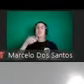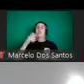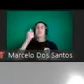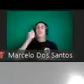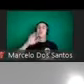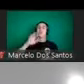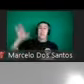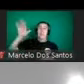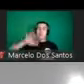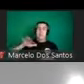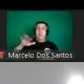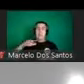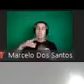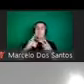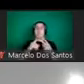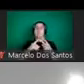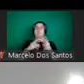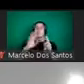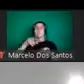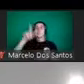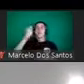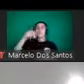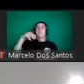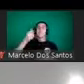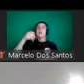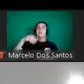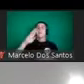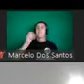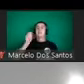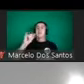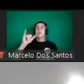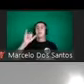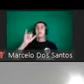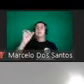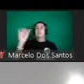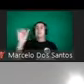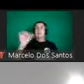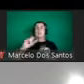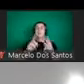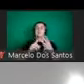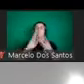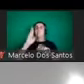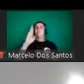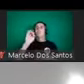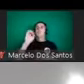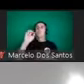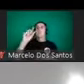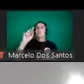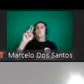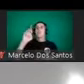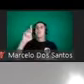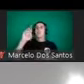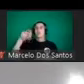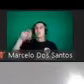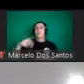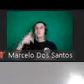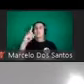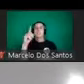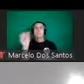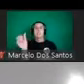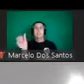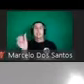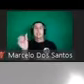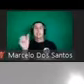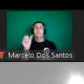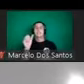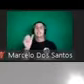del departamento de Amambay, 1 participante del departamento de Boquerón, 16 participantes del departamento de